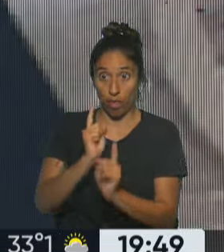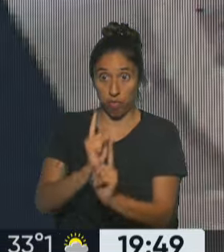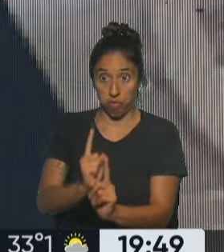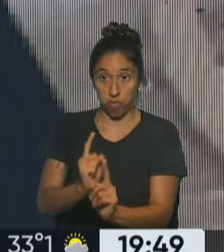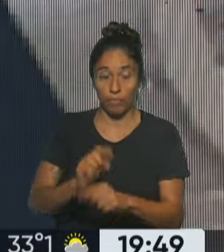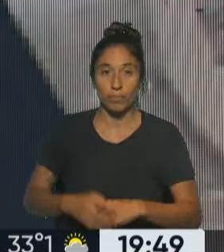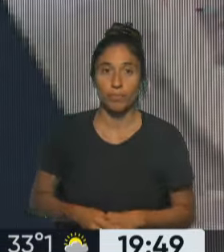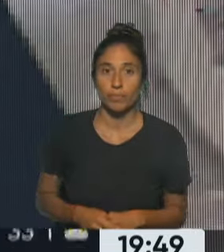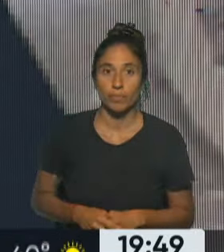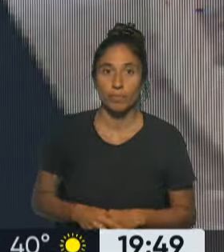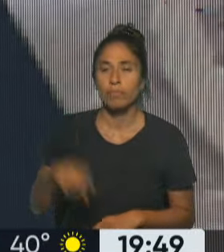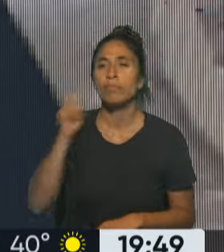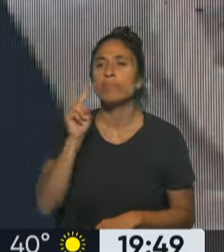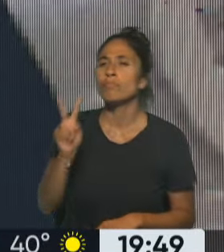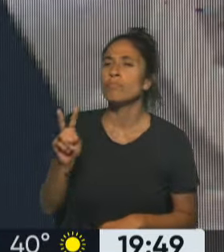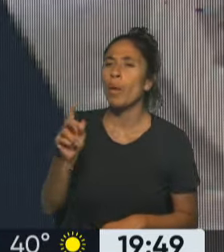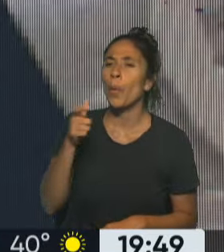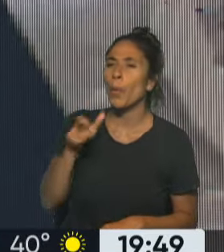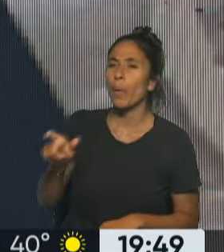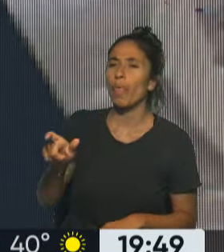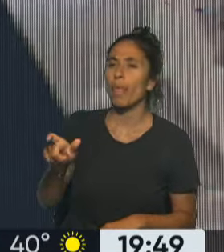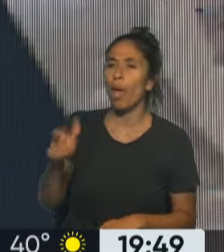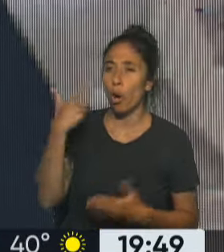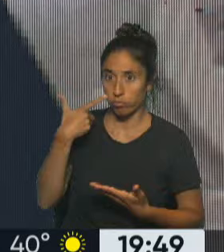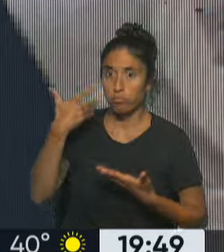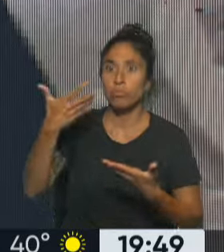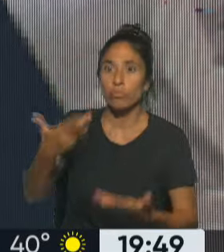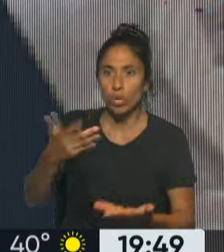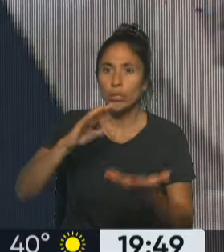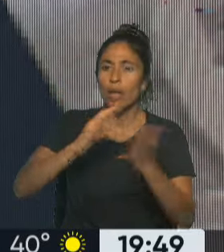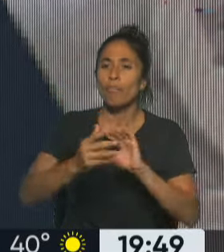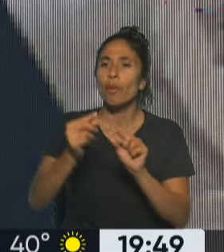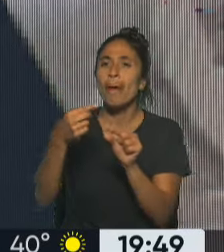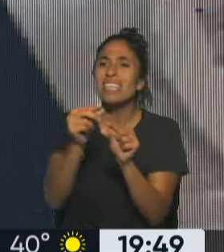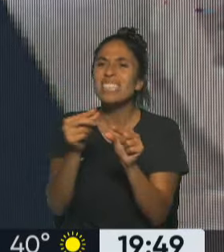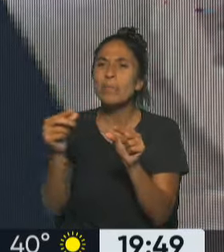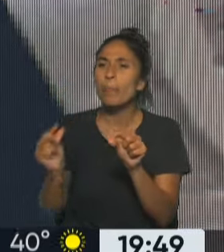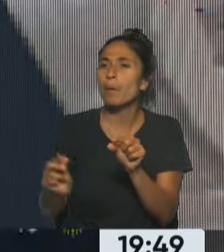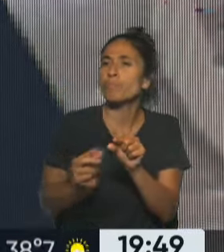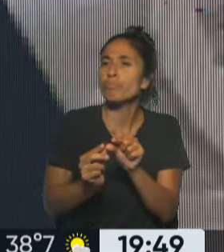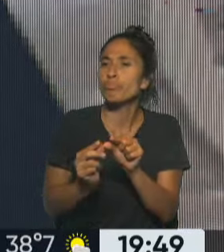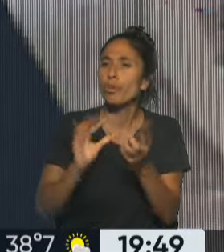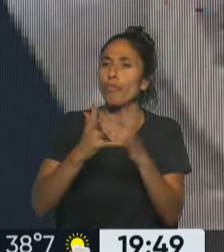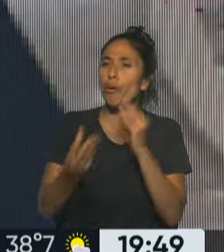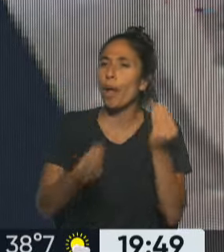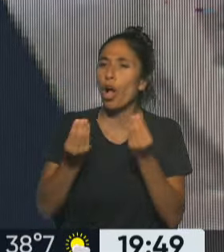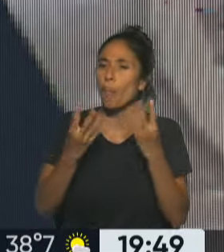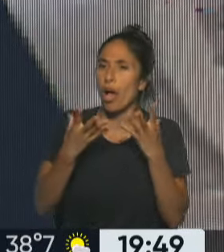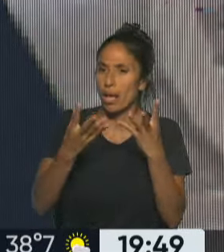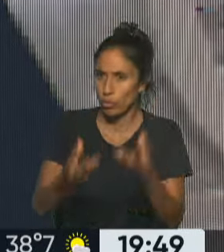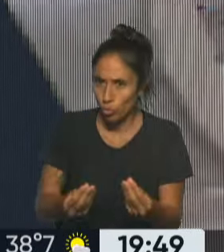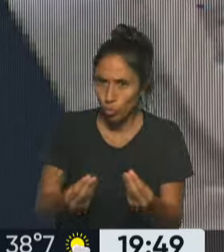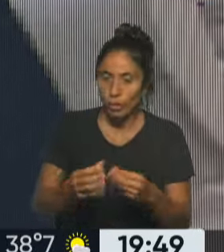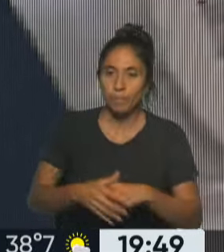muestra en qué qué consiste Este chip que en realidad es un estimulante cerebral que permite Traducir las señales del cerebro